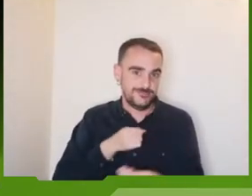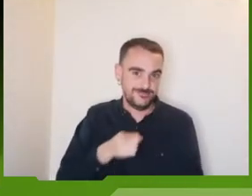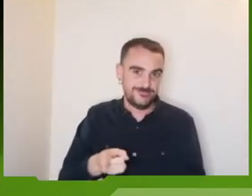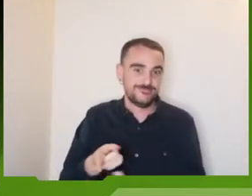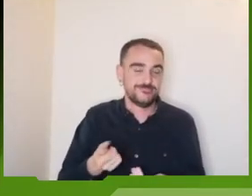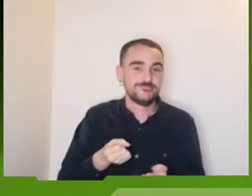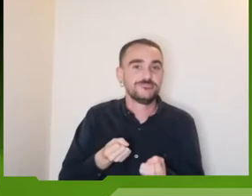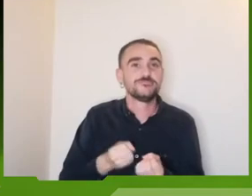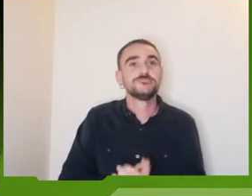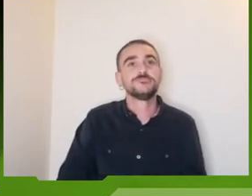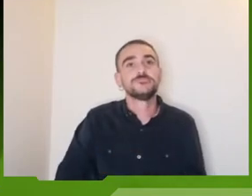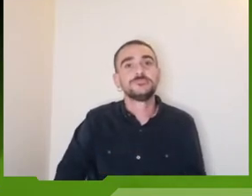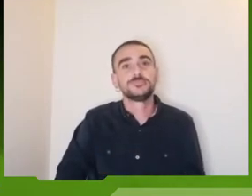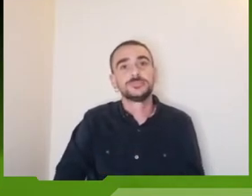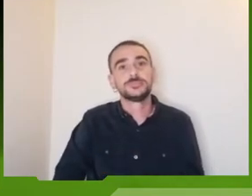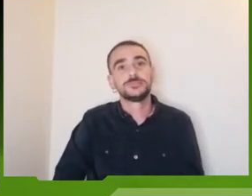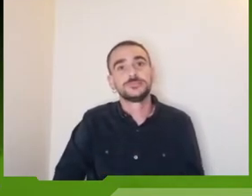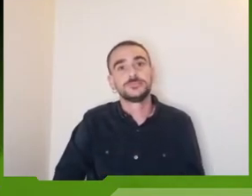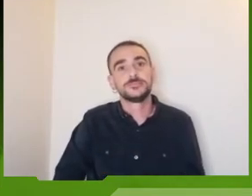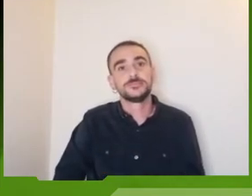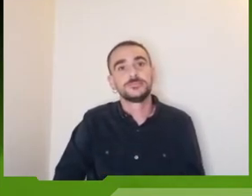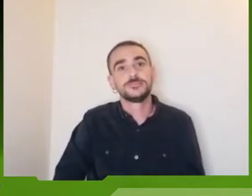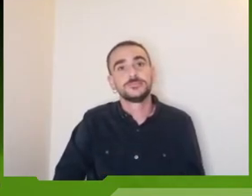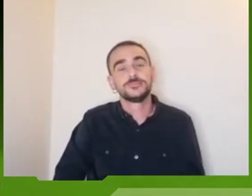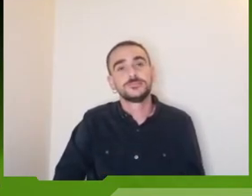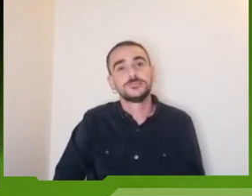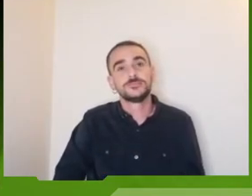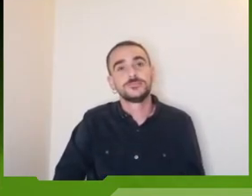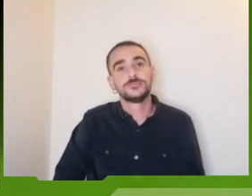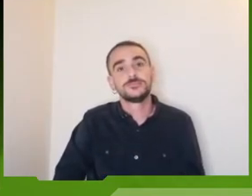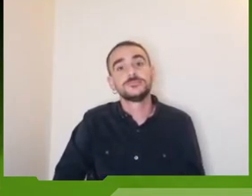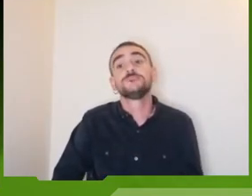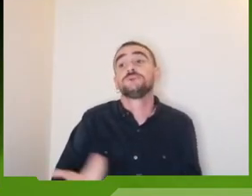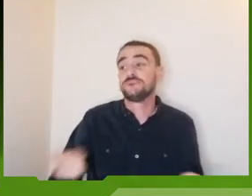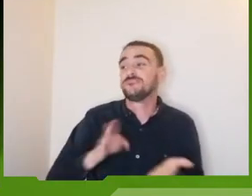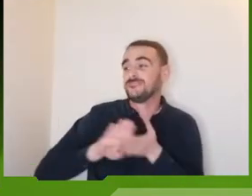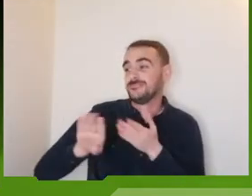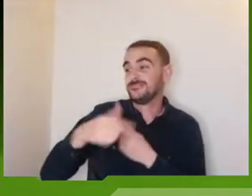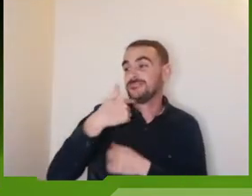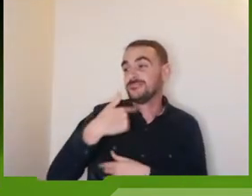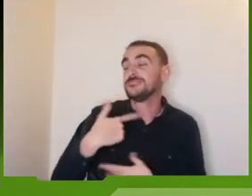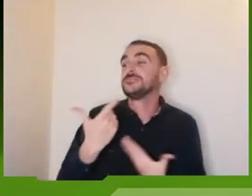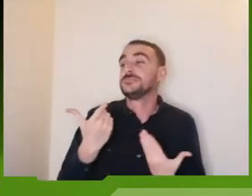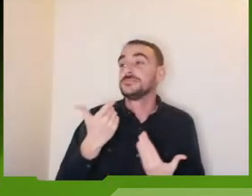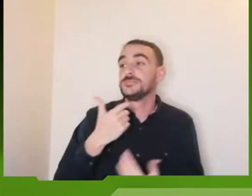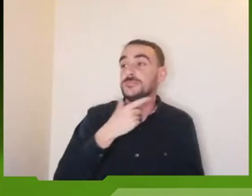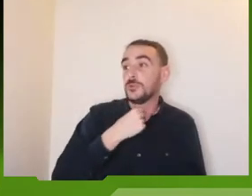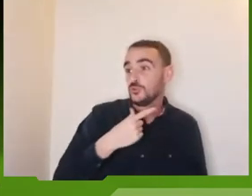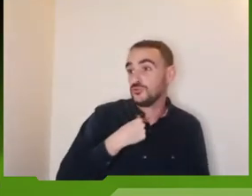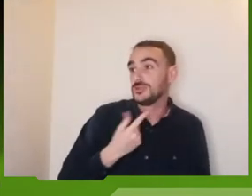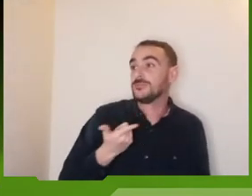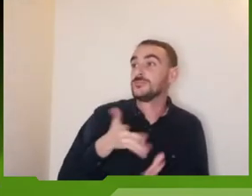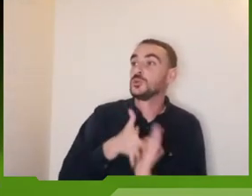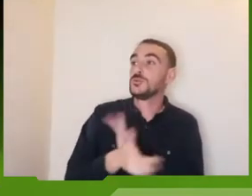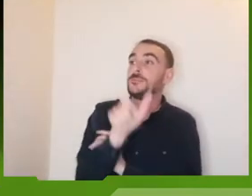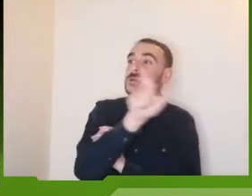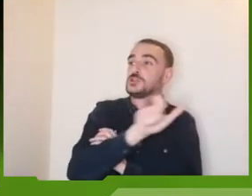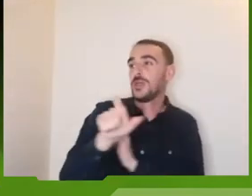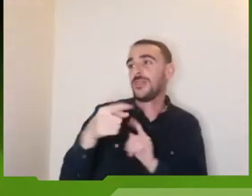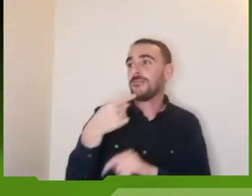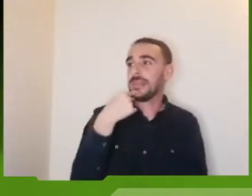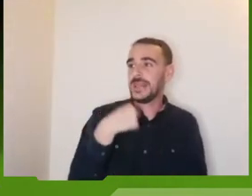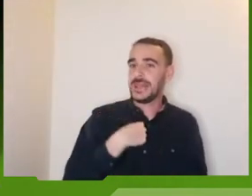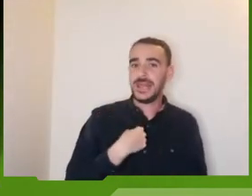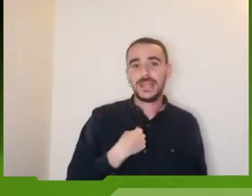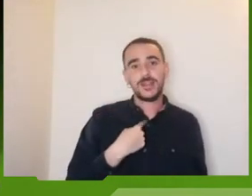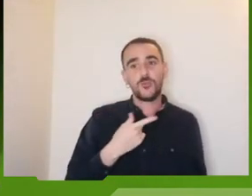me dicen que les inspira o que hacen directamente la receta. Es guay, porque es